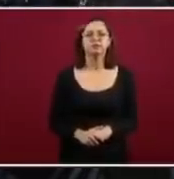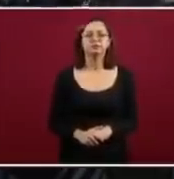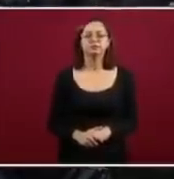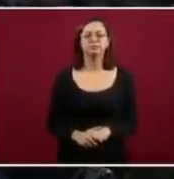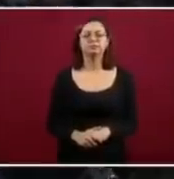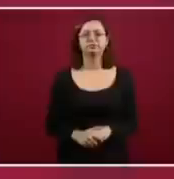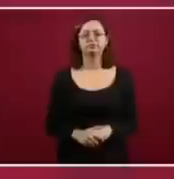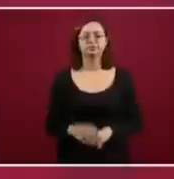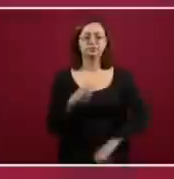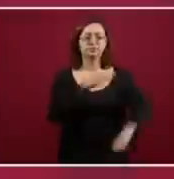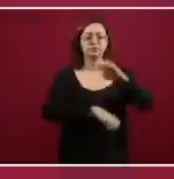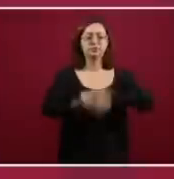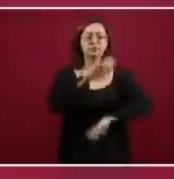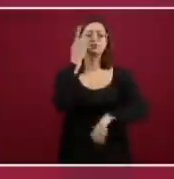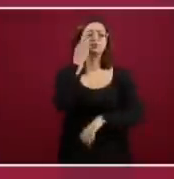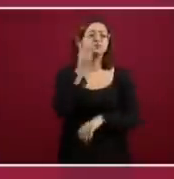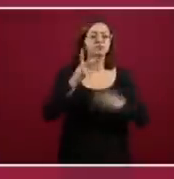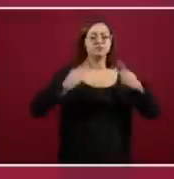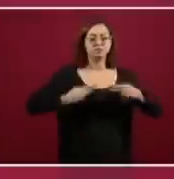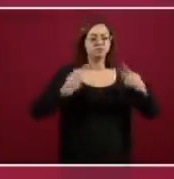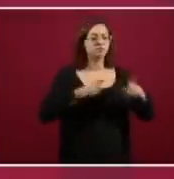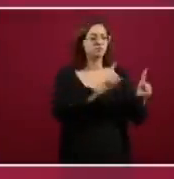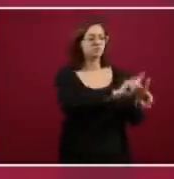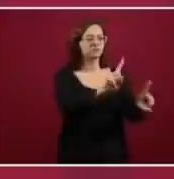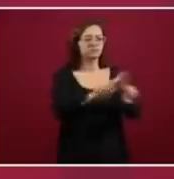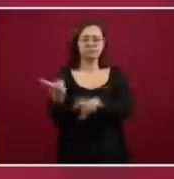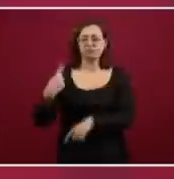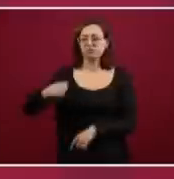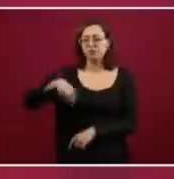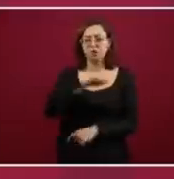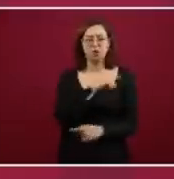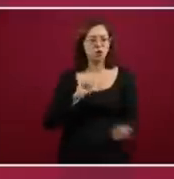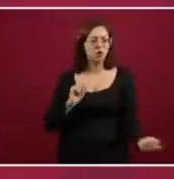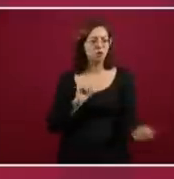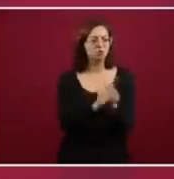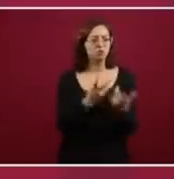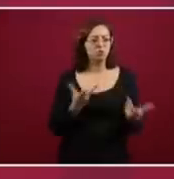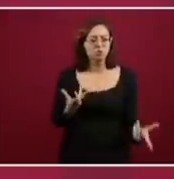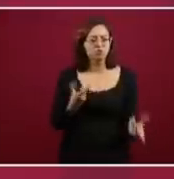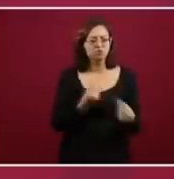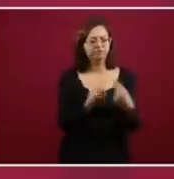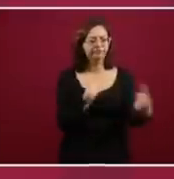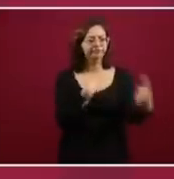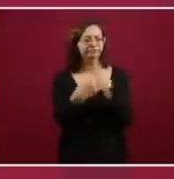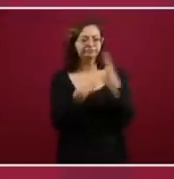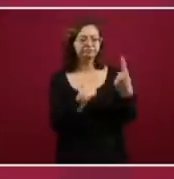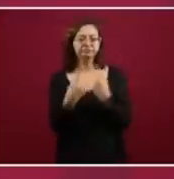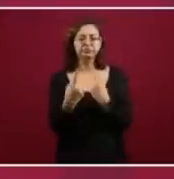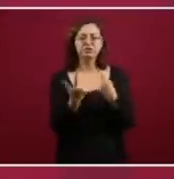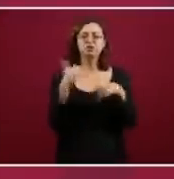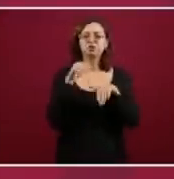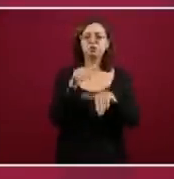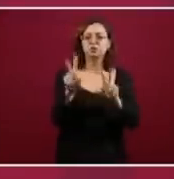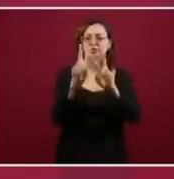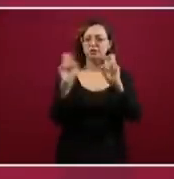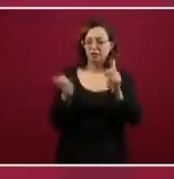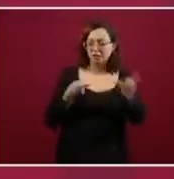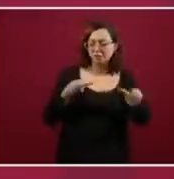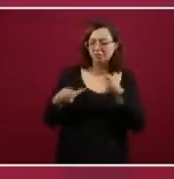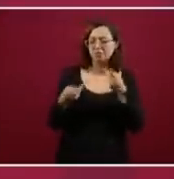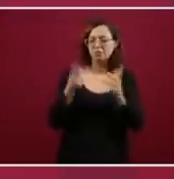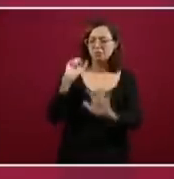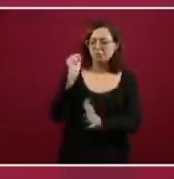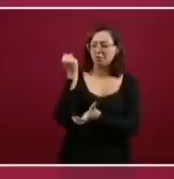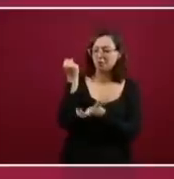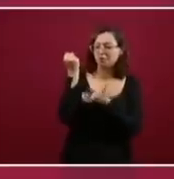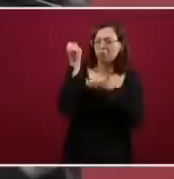del sector empresarial se avanzó bastante en la definición de un plan de inversión